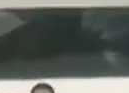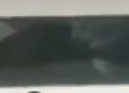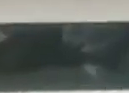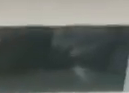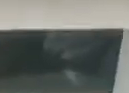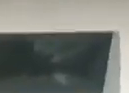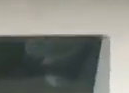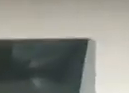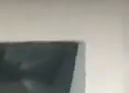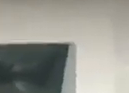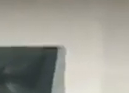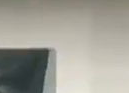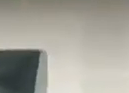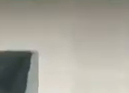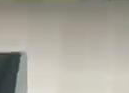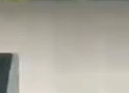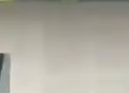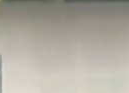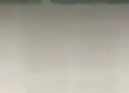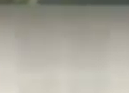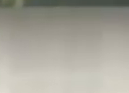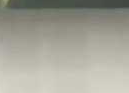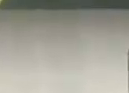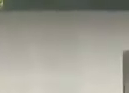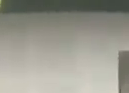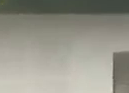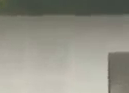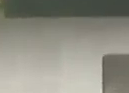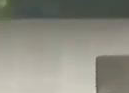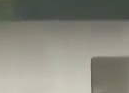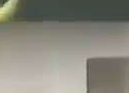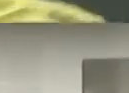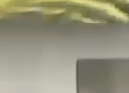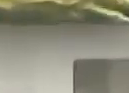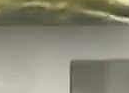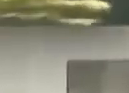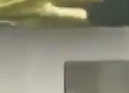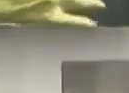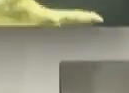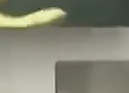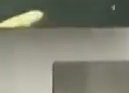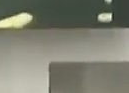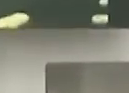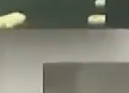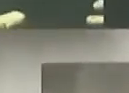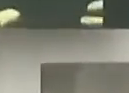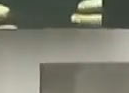pena convertida en gloria, amanecer extendido.